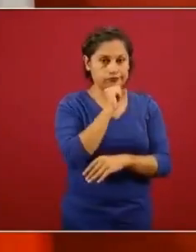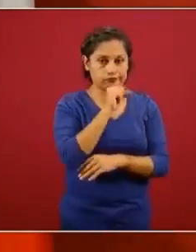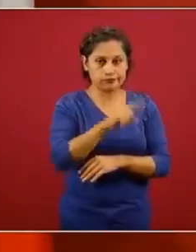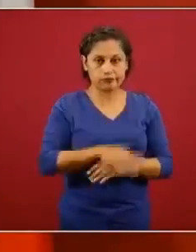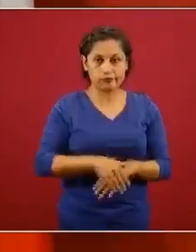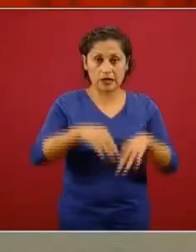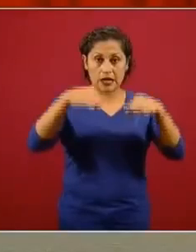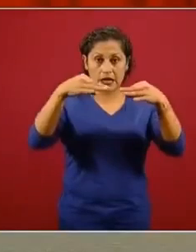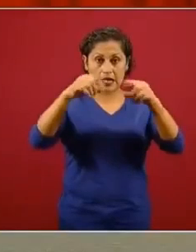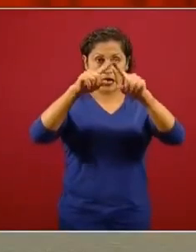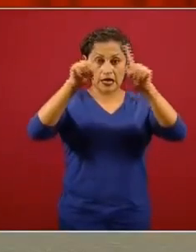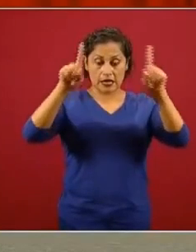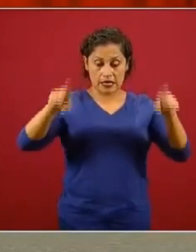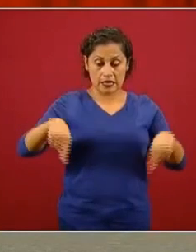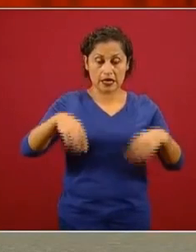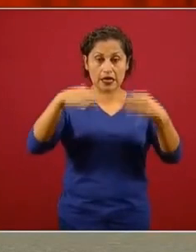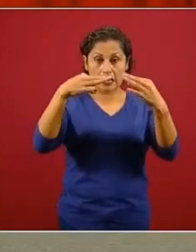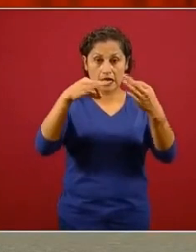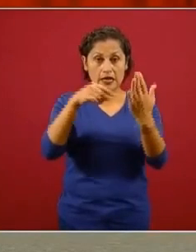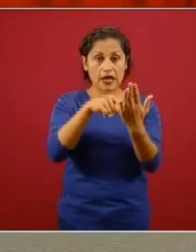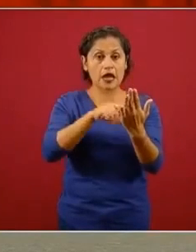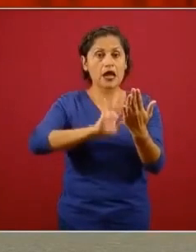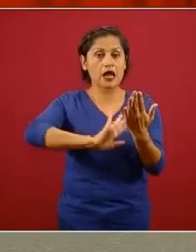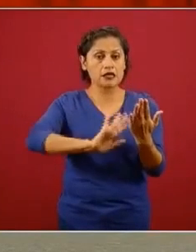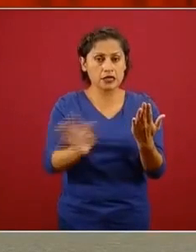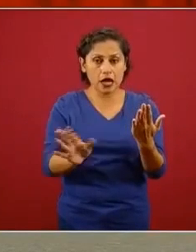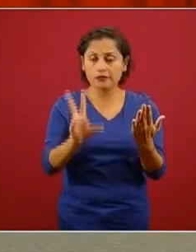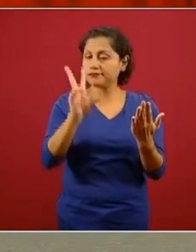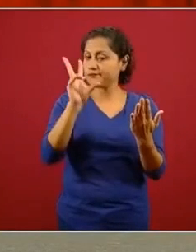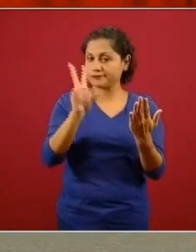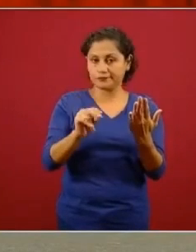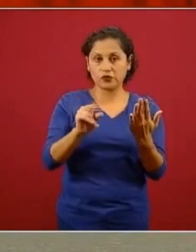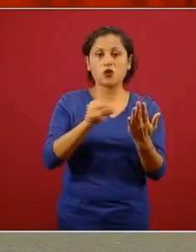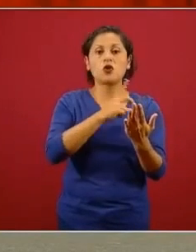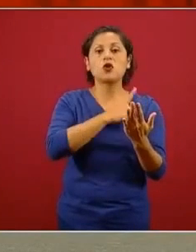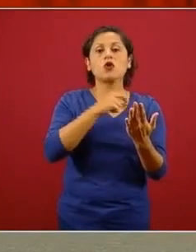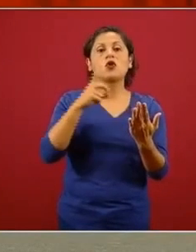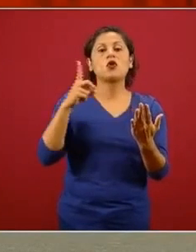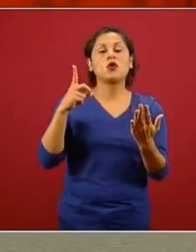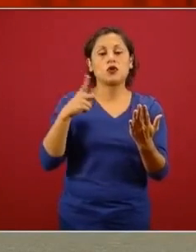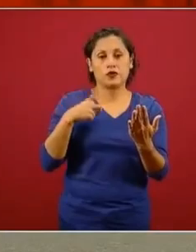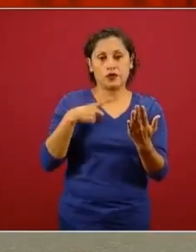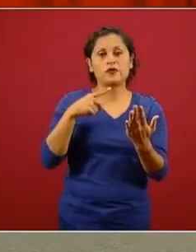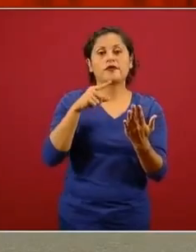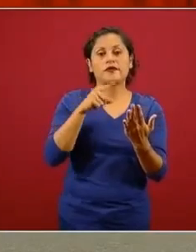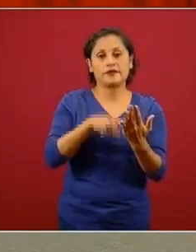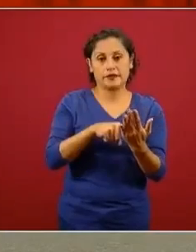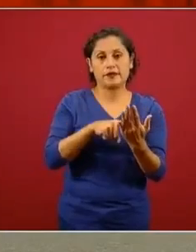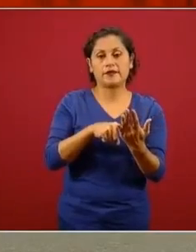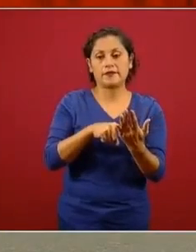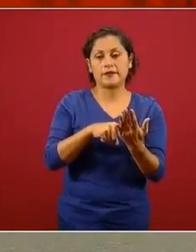un comprobante de pago, hay que ir a ventanilla y cada banco es distinto, pero nos entregan